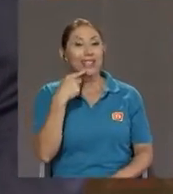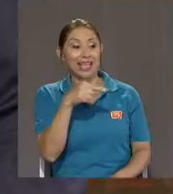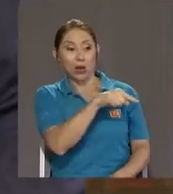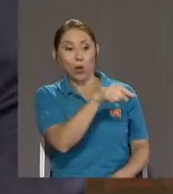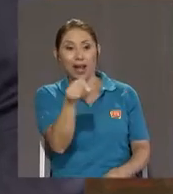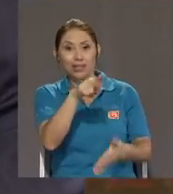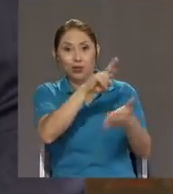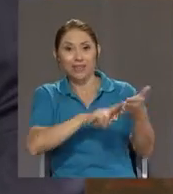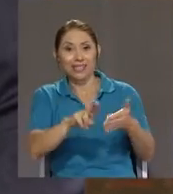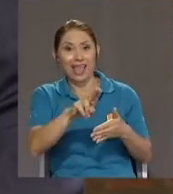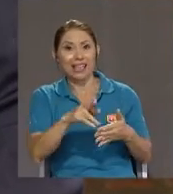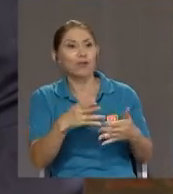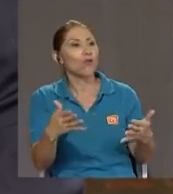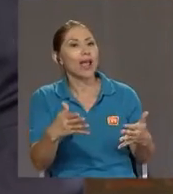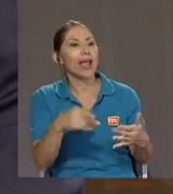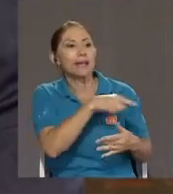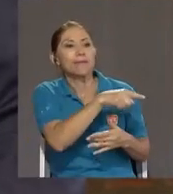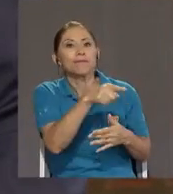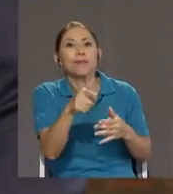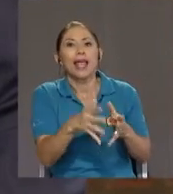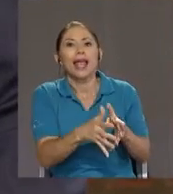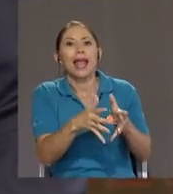fue crezcan,